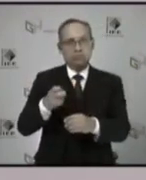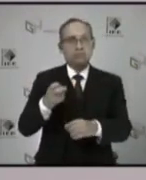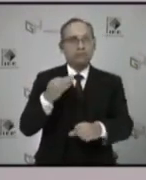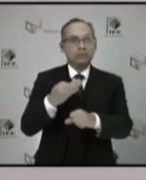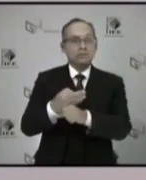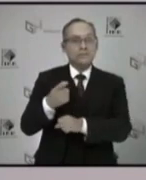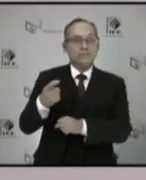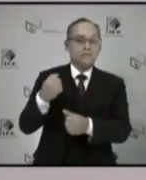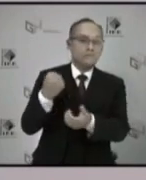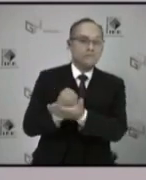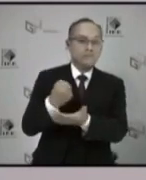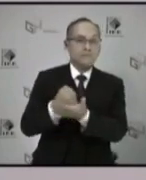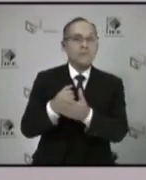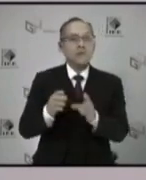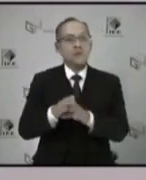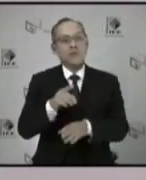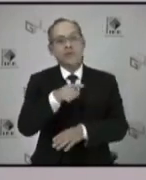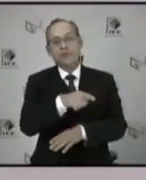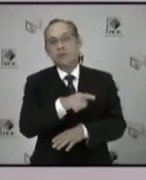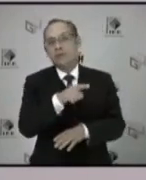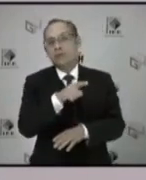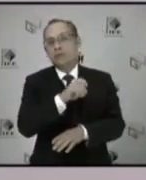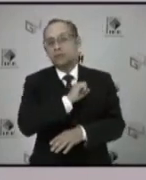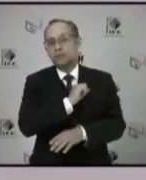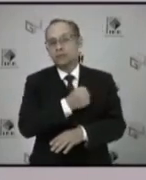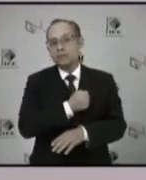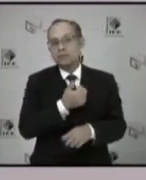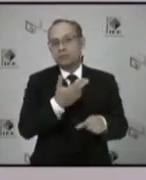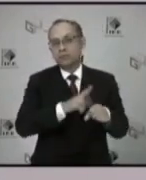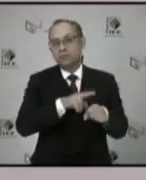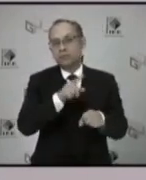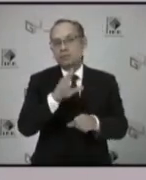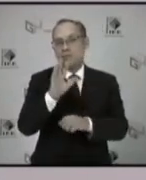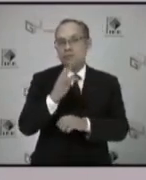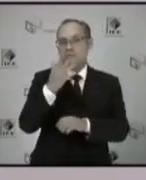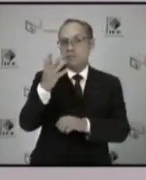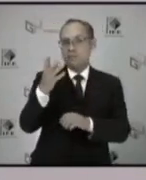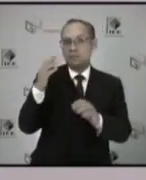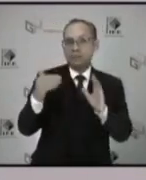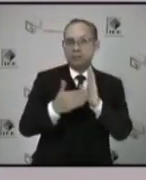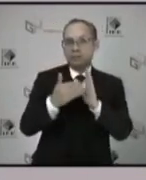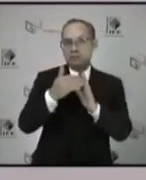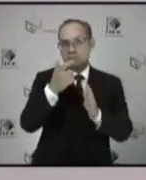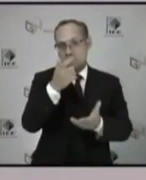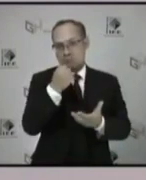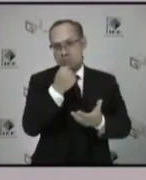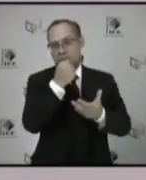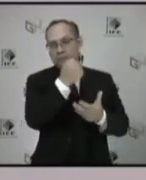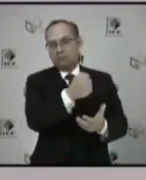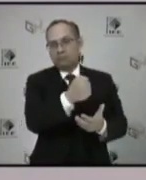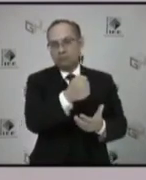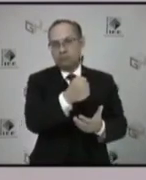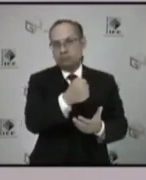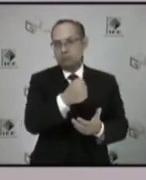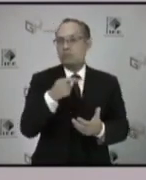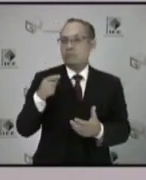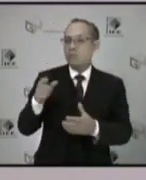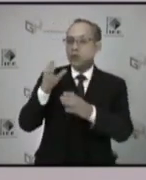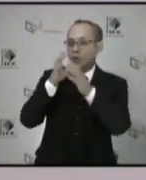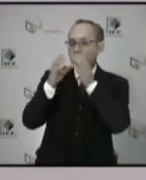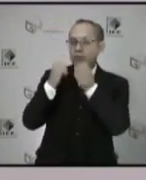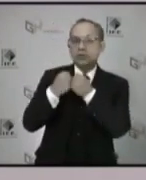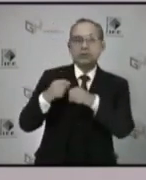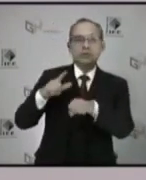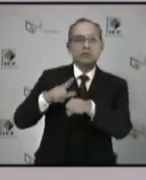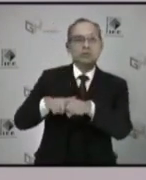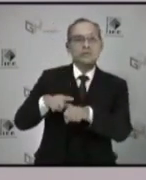sector salud se le hayan dado 45 millones de pesos y a comunicación social